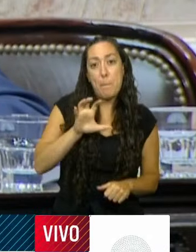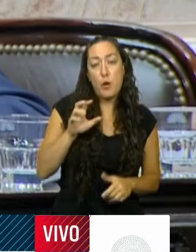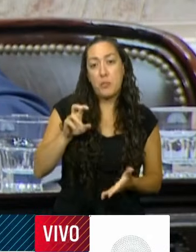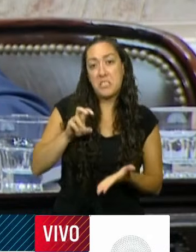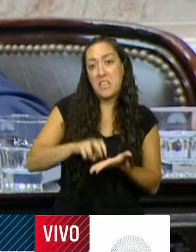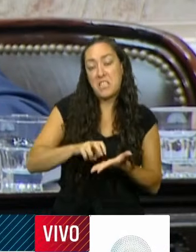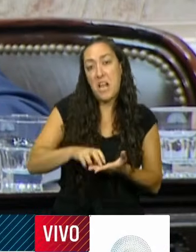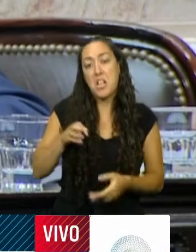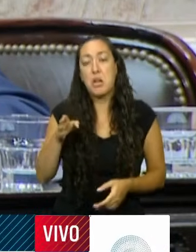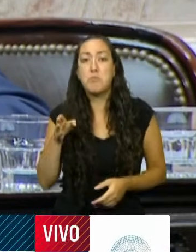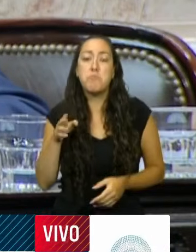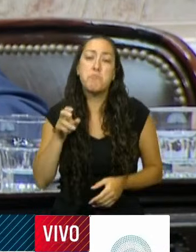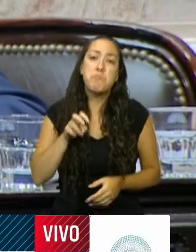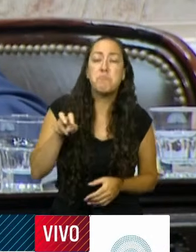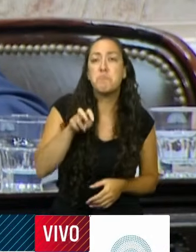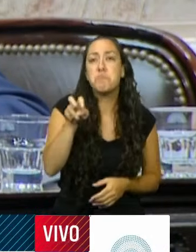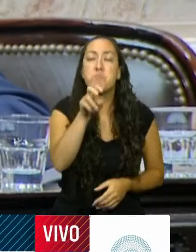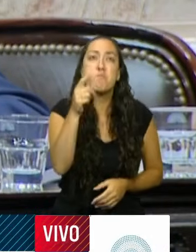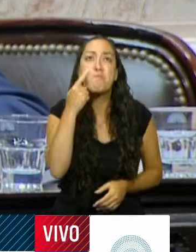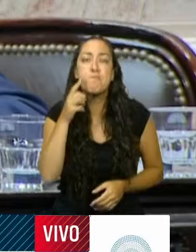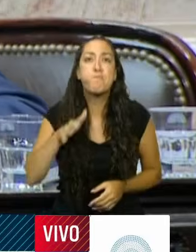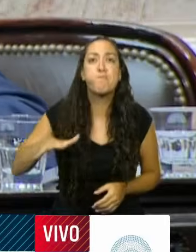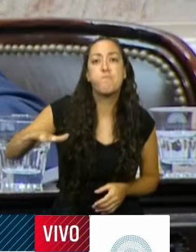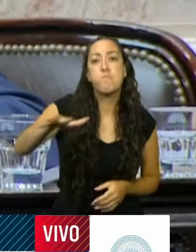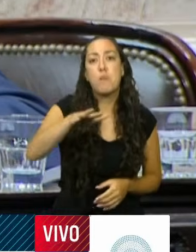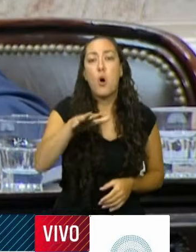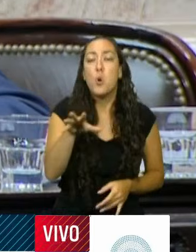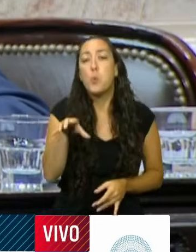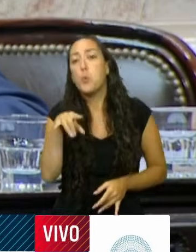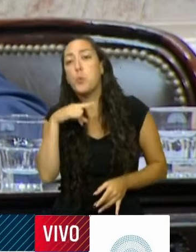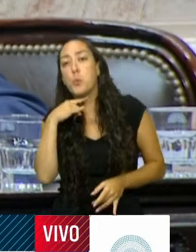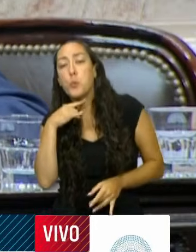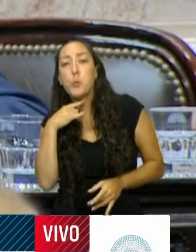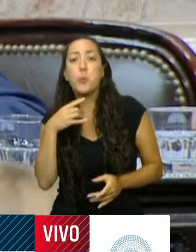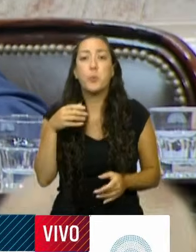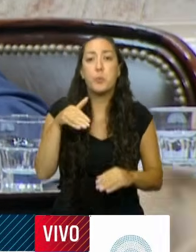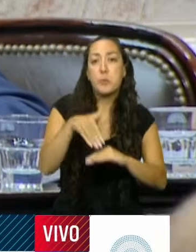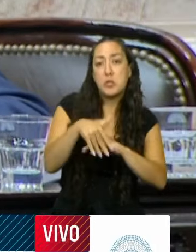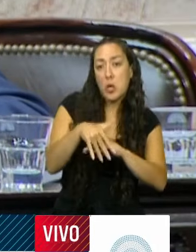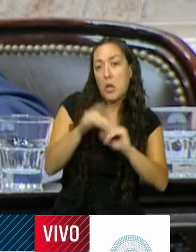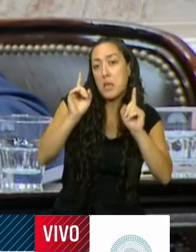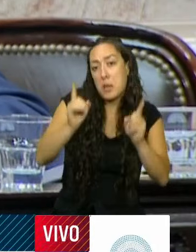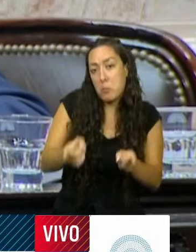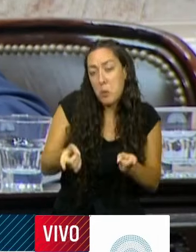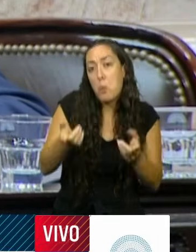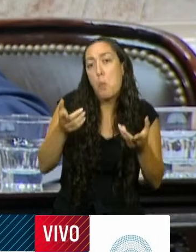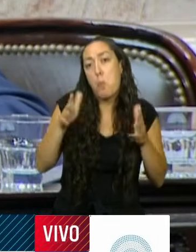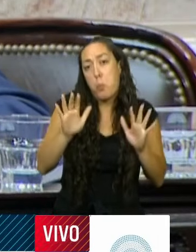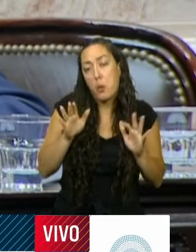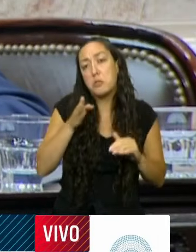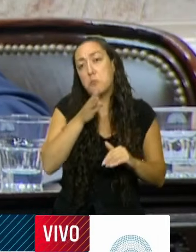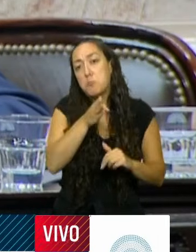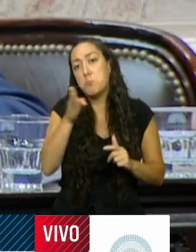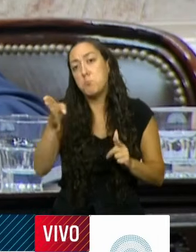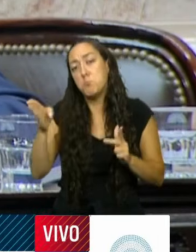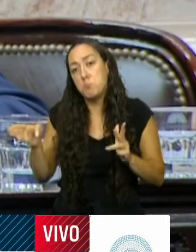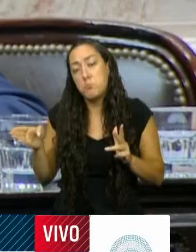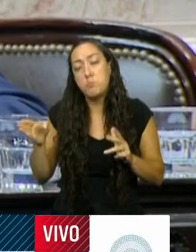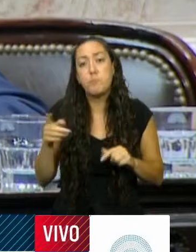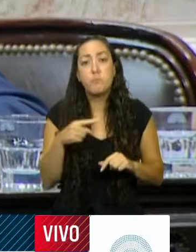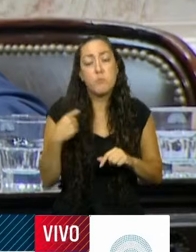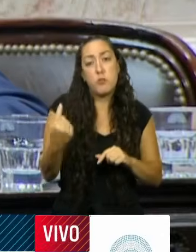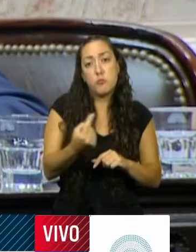Salta, seguramente la provincia de Jujuy y de Misiones, y no hemos tenido la posibilidad